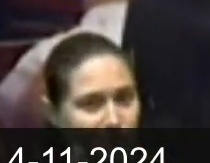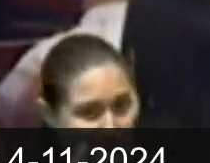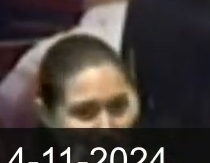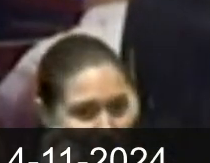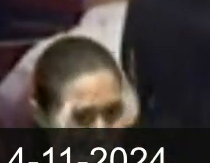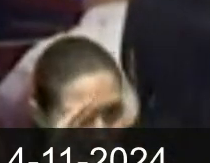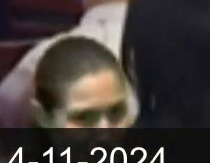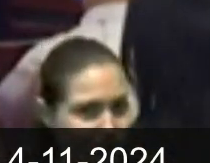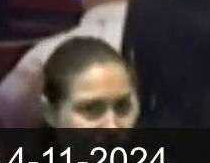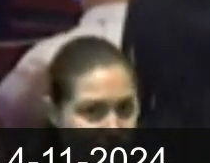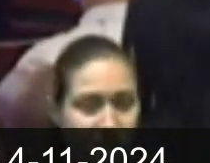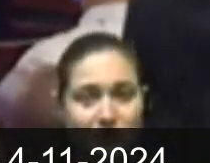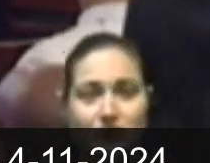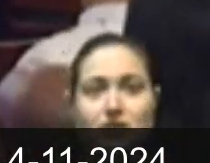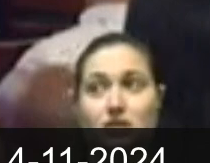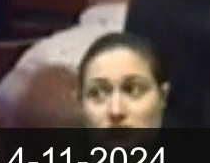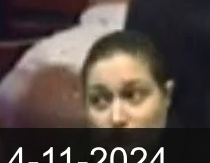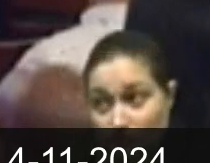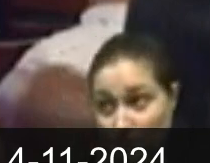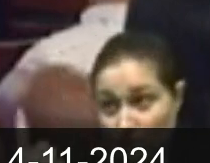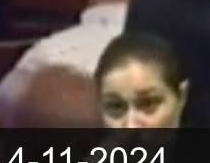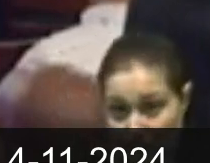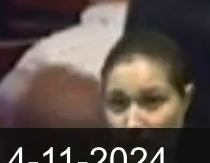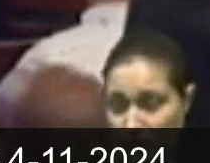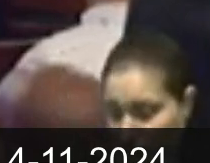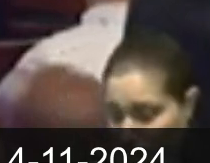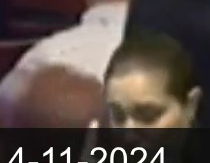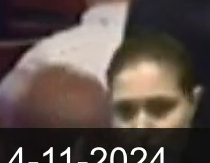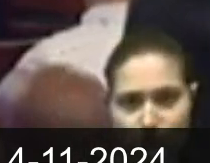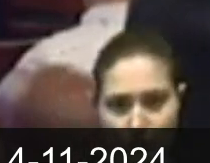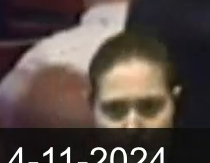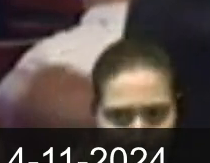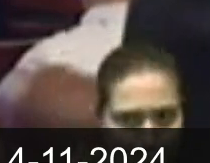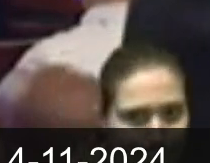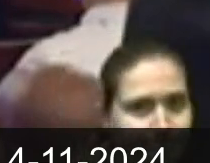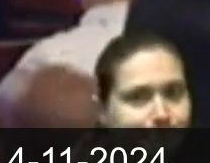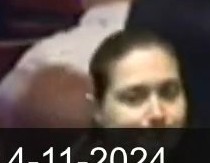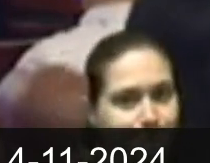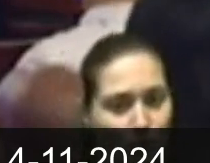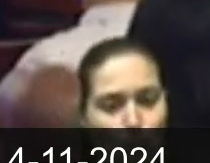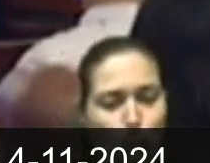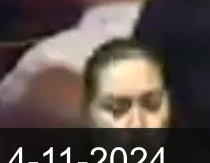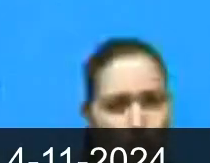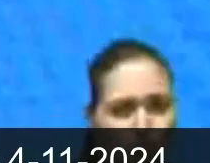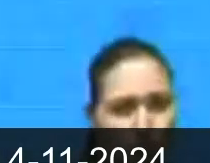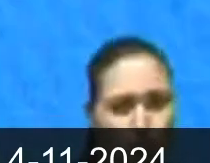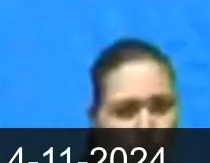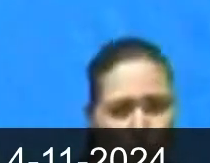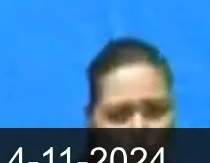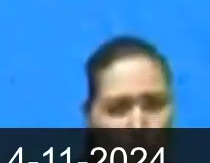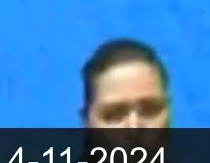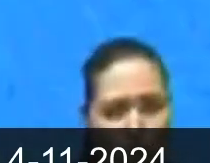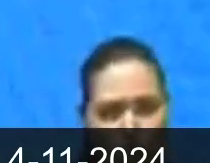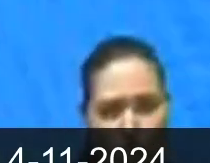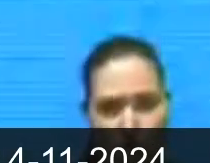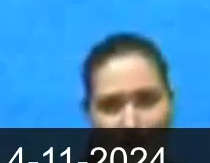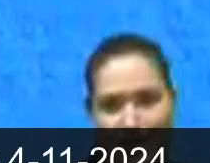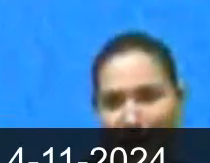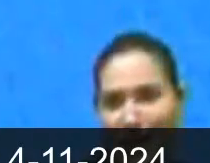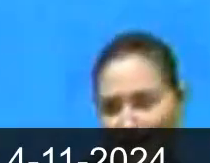presidente, tenemos varios días monitoreando esa perturbación atmosférica que estaba ahí en el